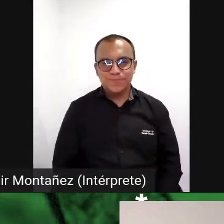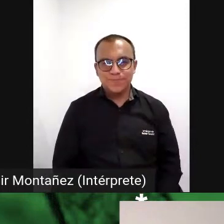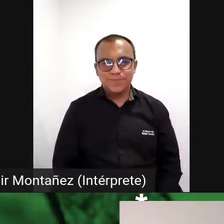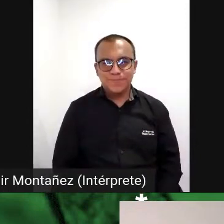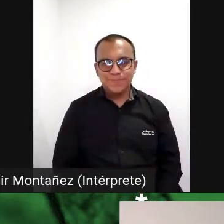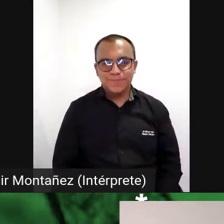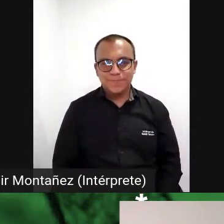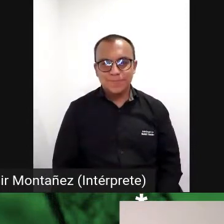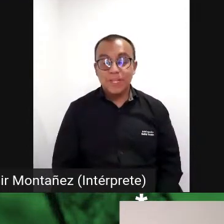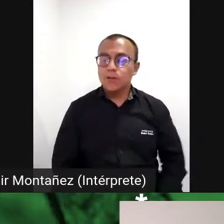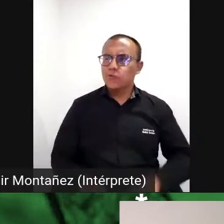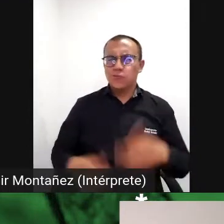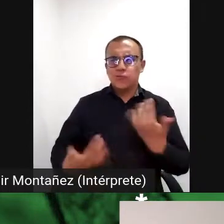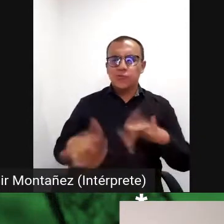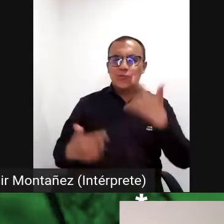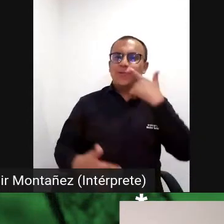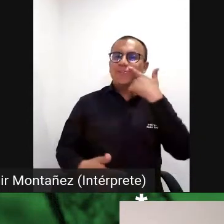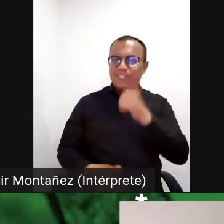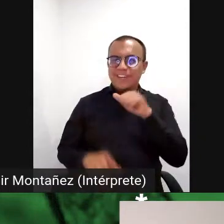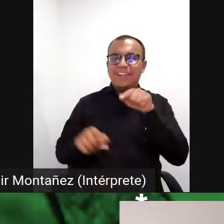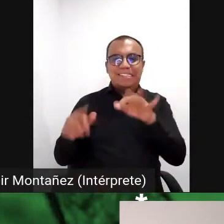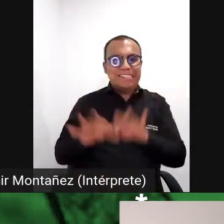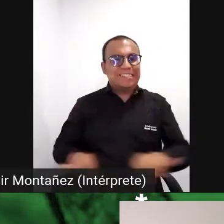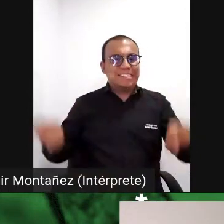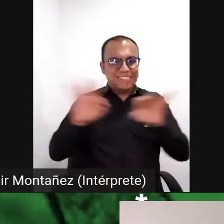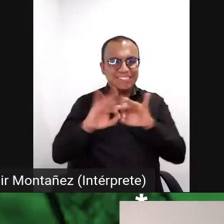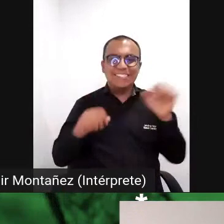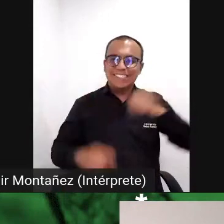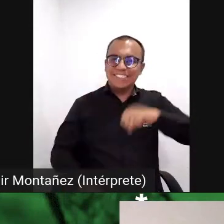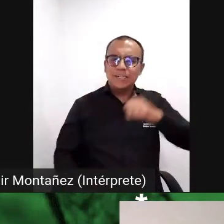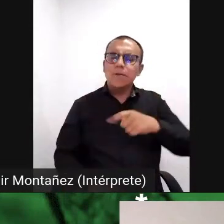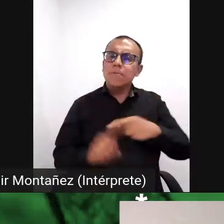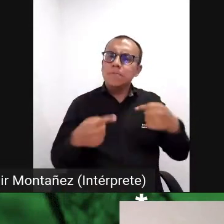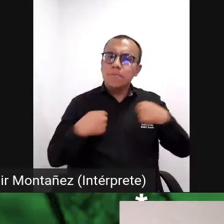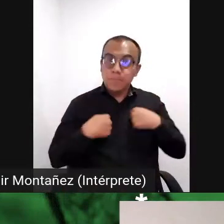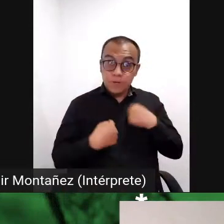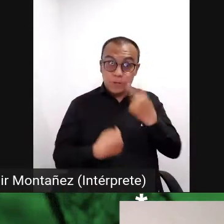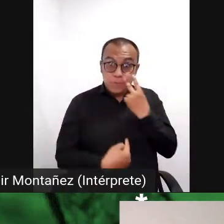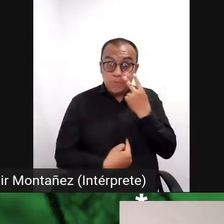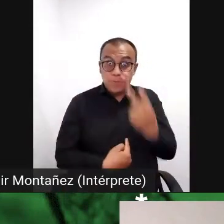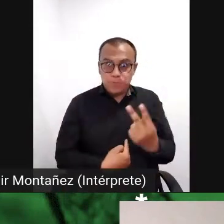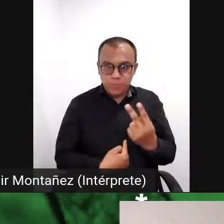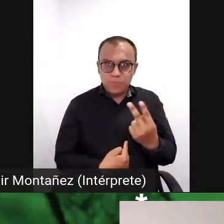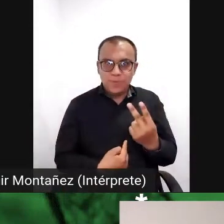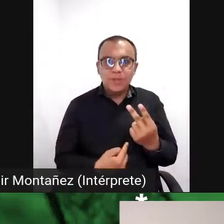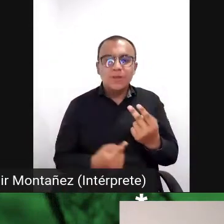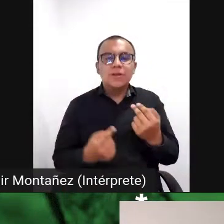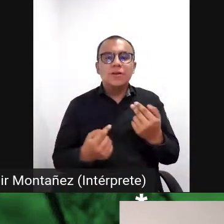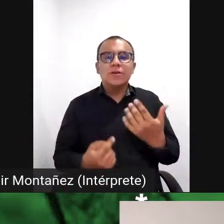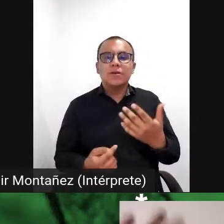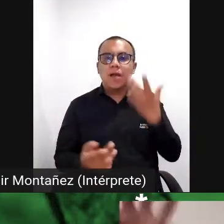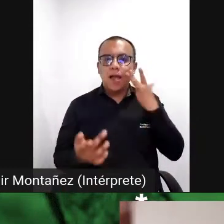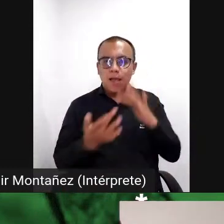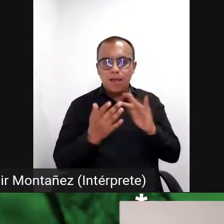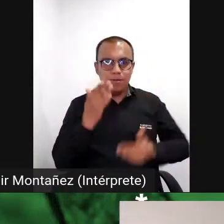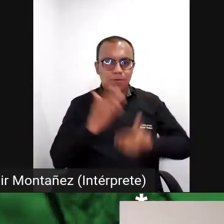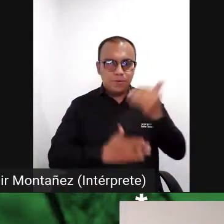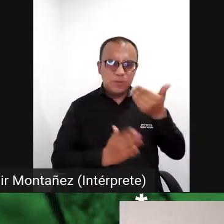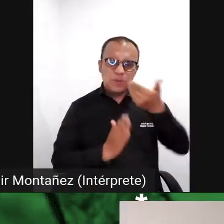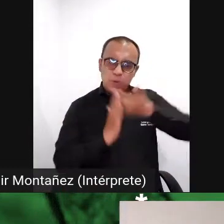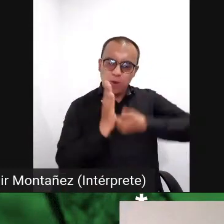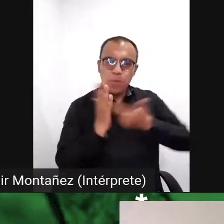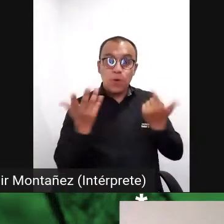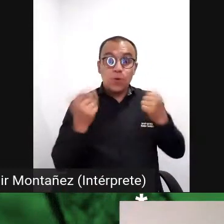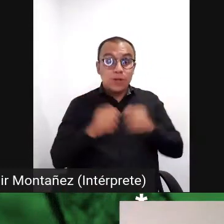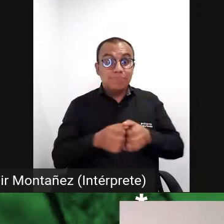Sí, súper chévere. Yo creo que resaltar eso me pareció muy chévere cuando yo lo vi. Esa historia se nota desde un principio, ¿no? Cómo vamos de lo